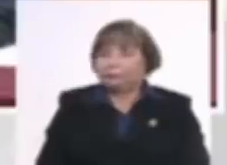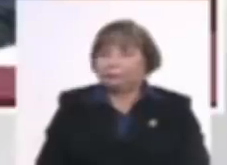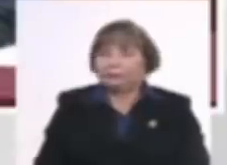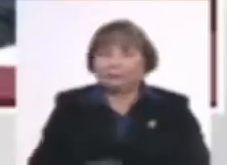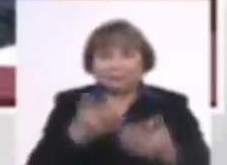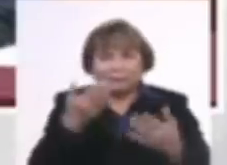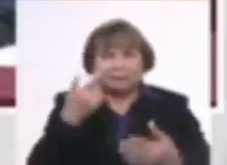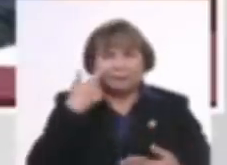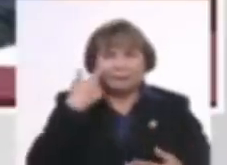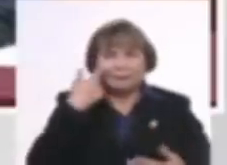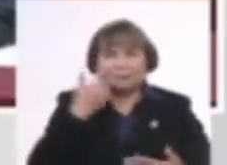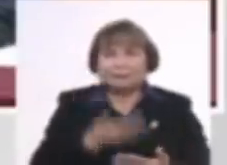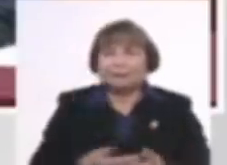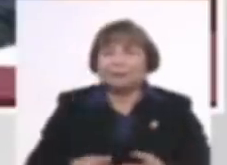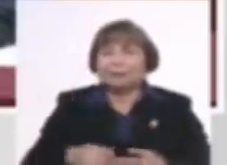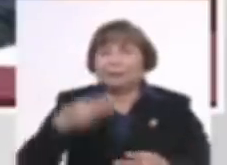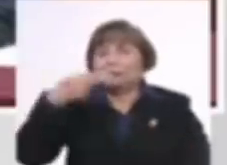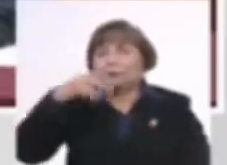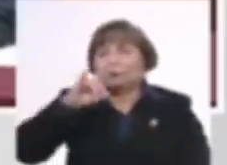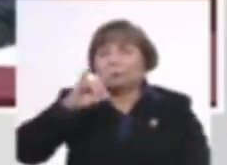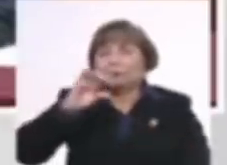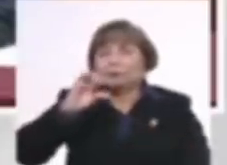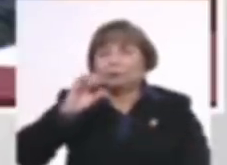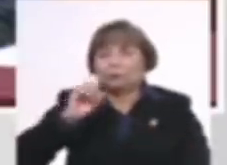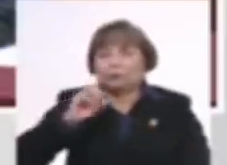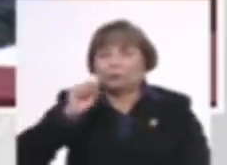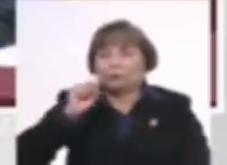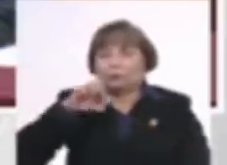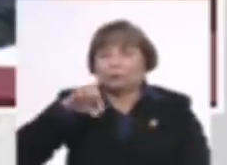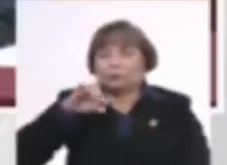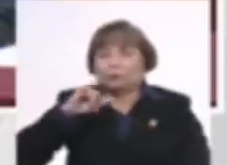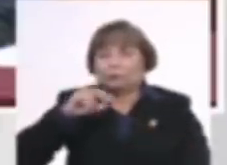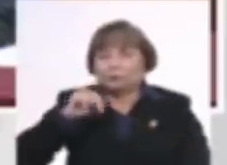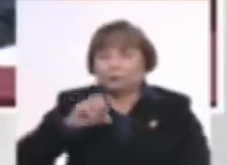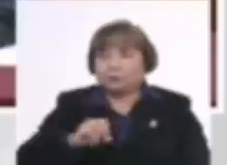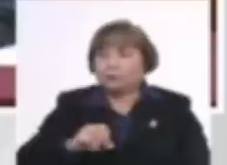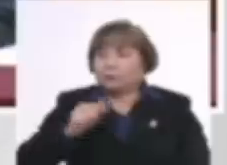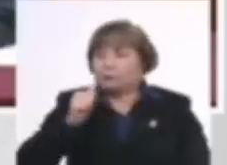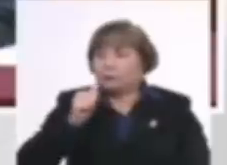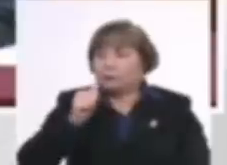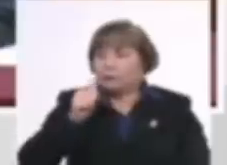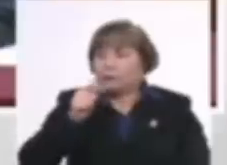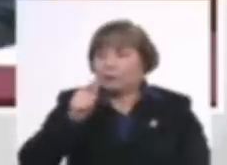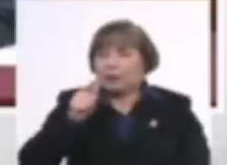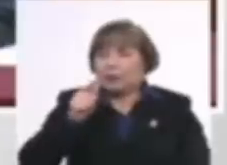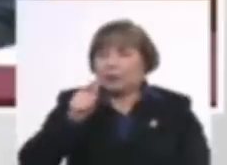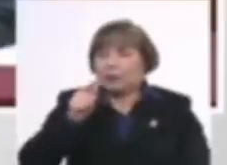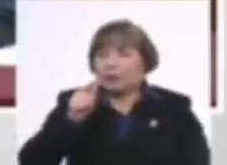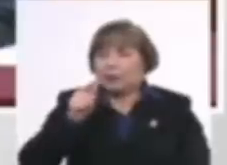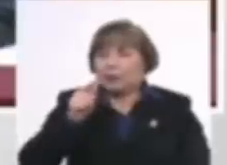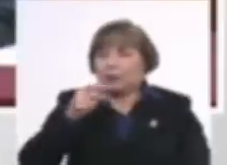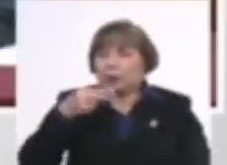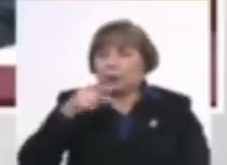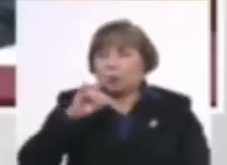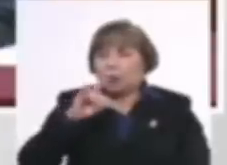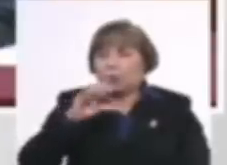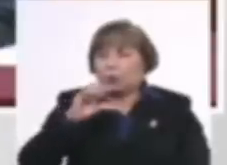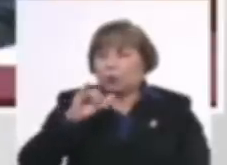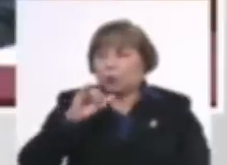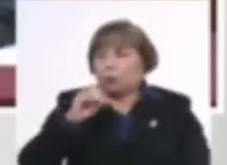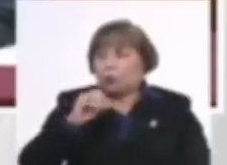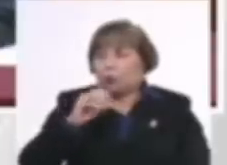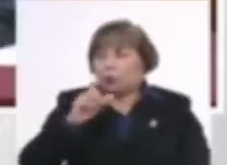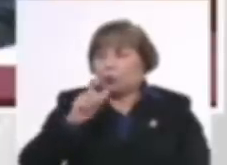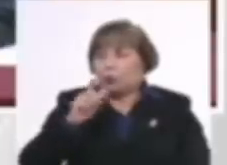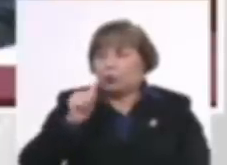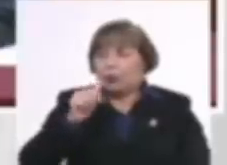¿Conoce usted a Hugo Espino Almeida? ¿Almeida? Sí, Hugo